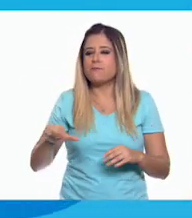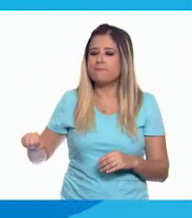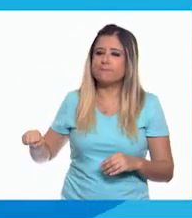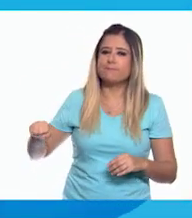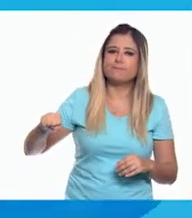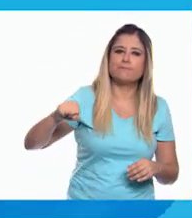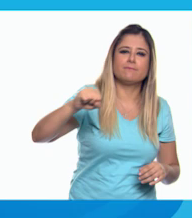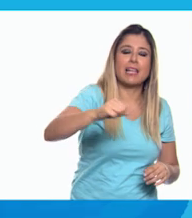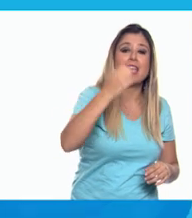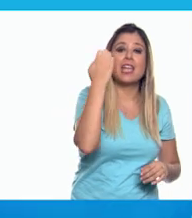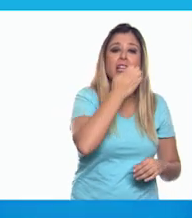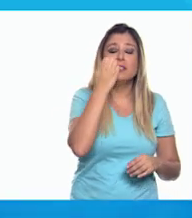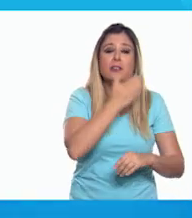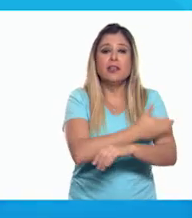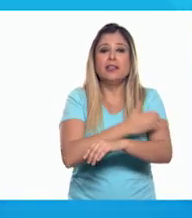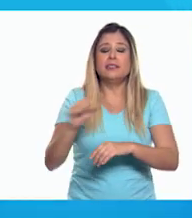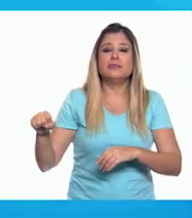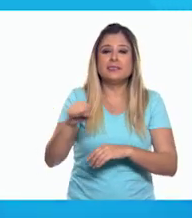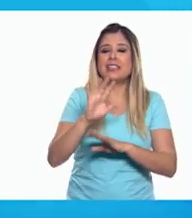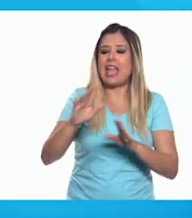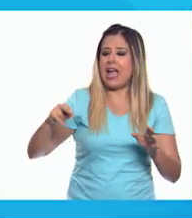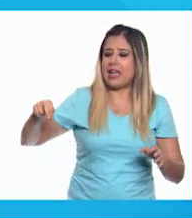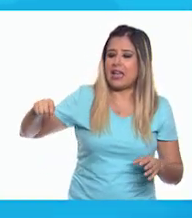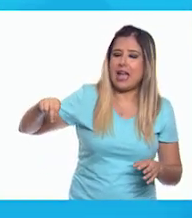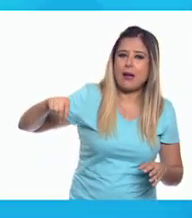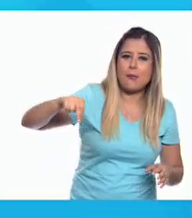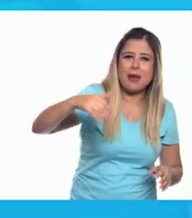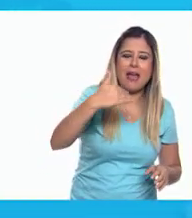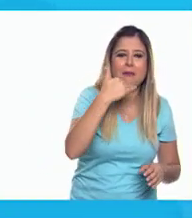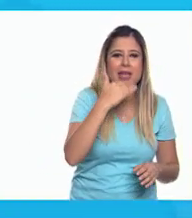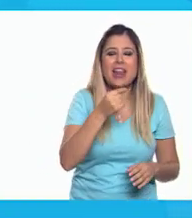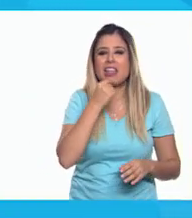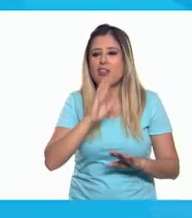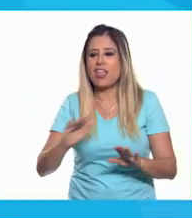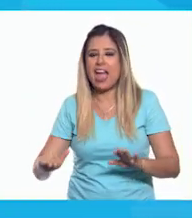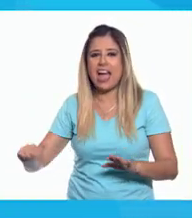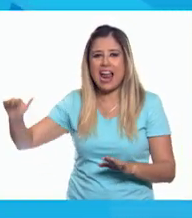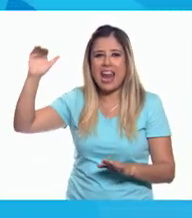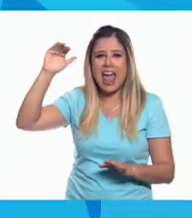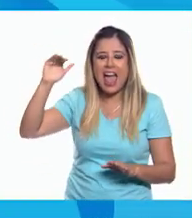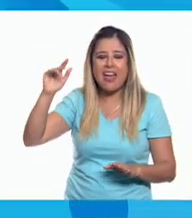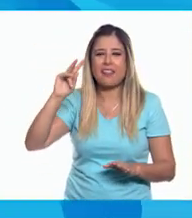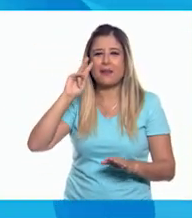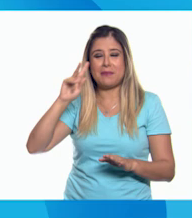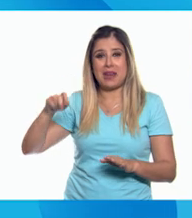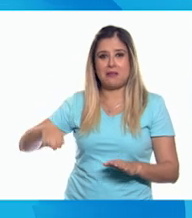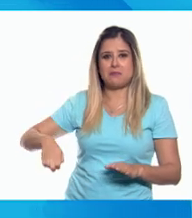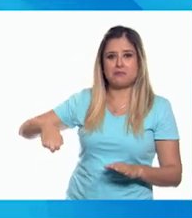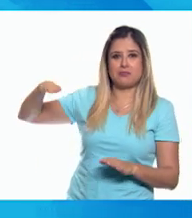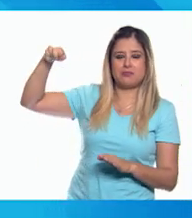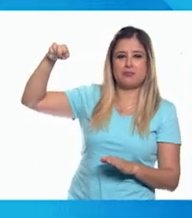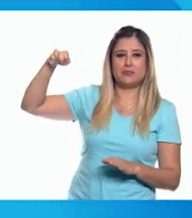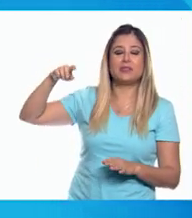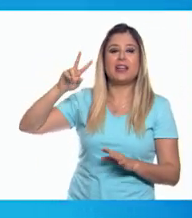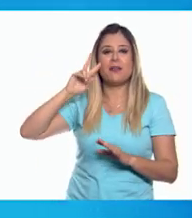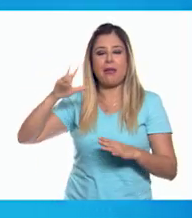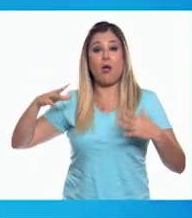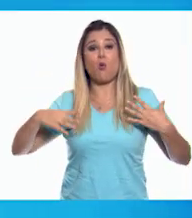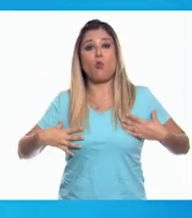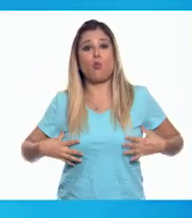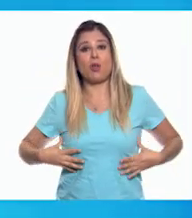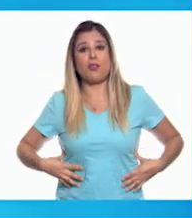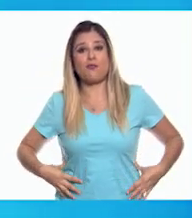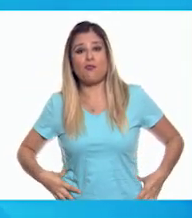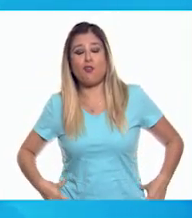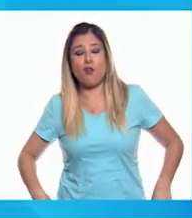escuela, ya camina perfectamente bien, es un niño más grande, vean su estatura, tiene su uniforme,